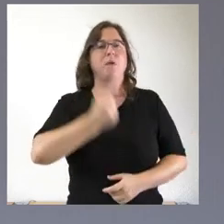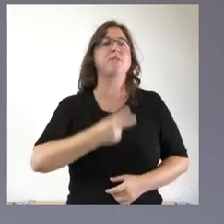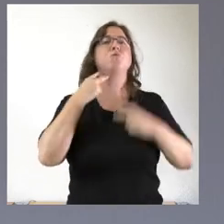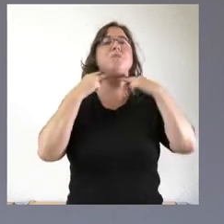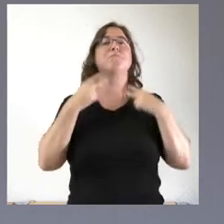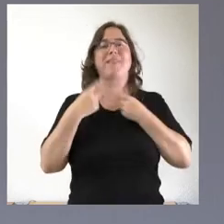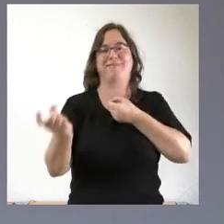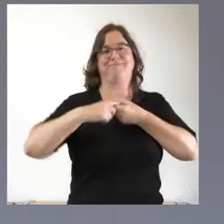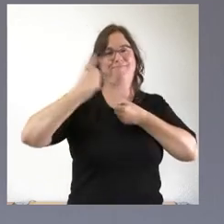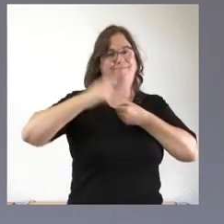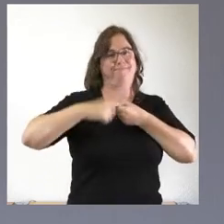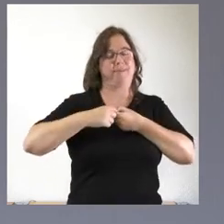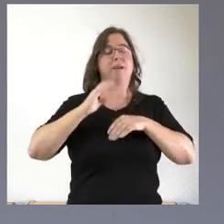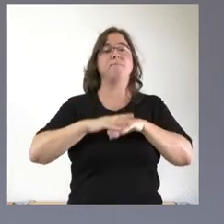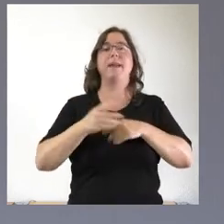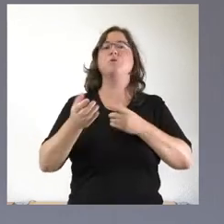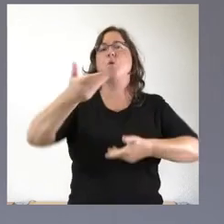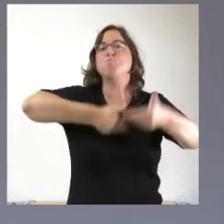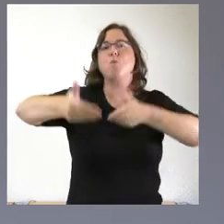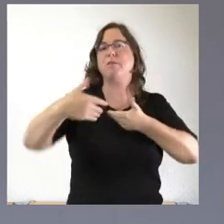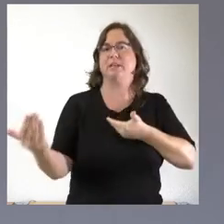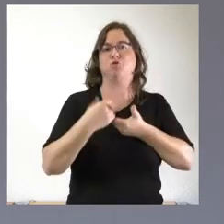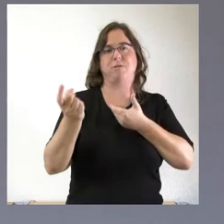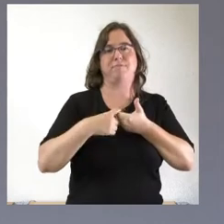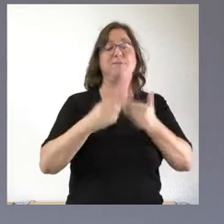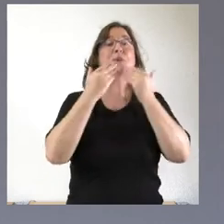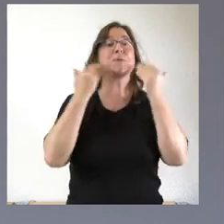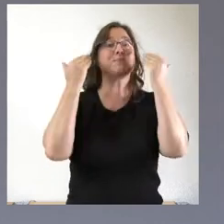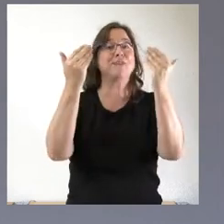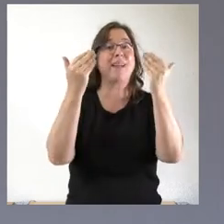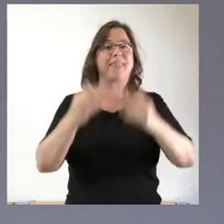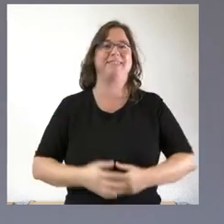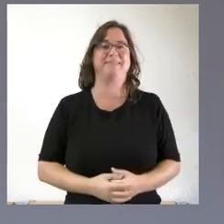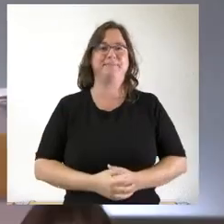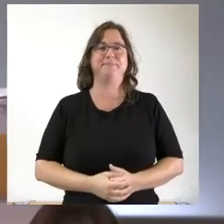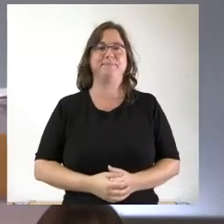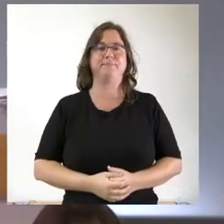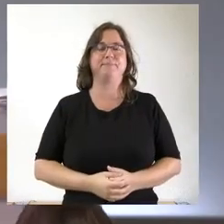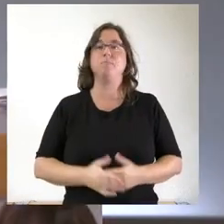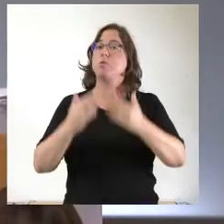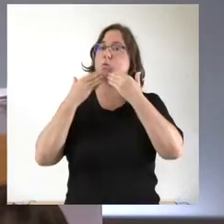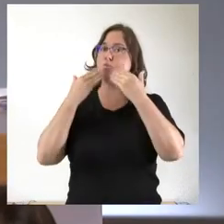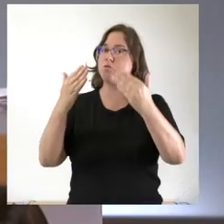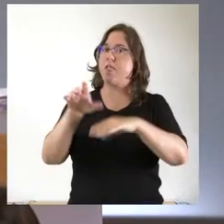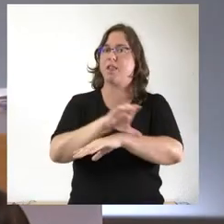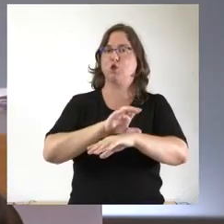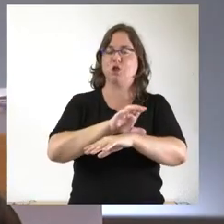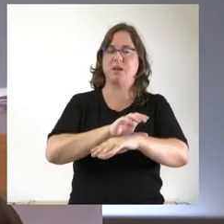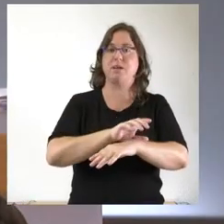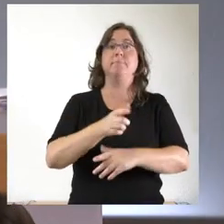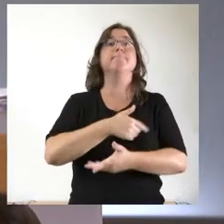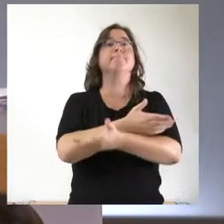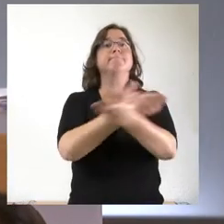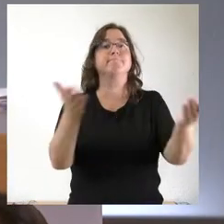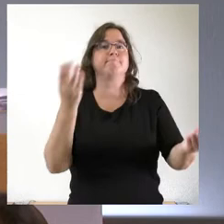participen y nos hagan llegar todas sus propuestas. Muchas gracias. Pues muchas gracias, consejera. Y estamos a su